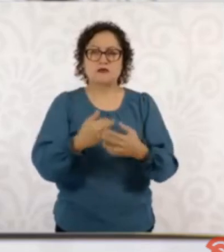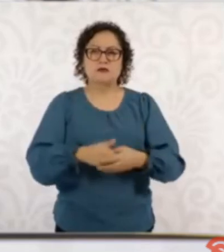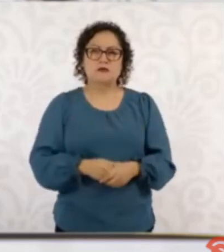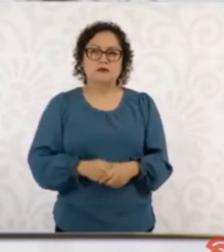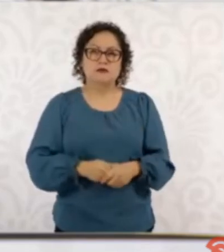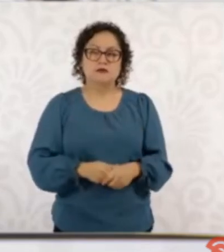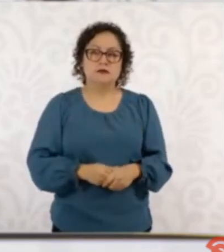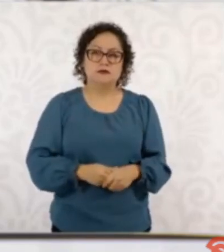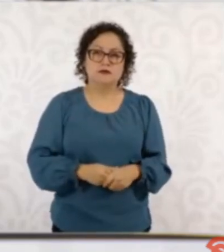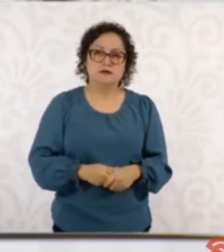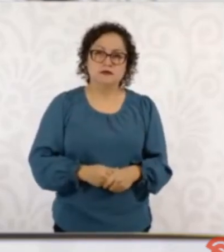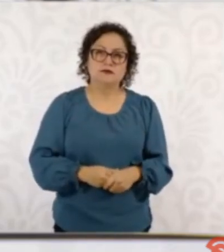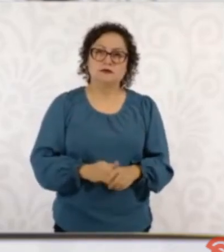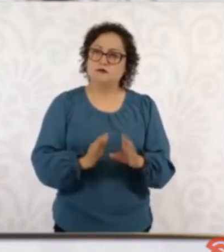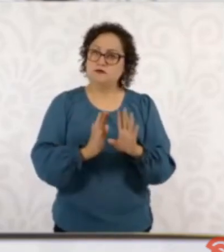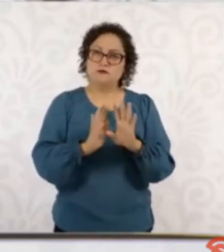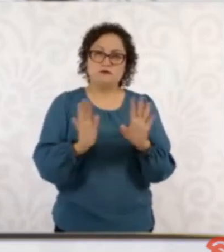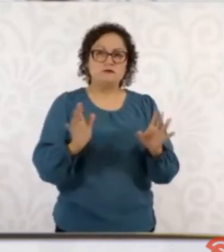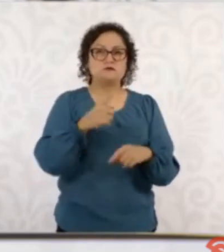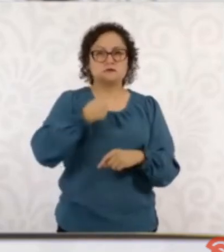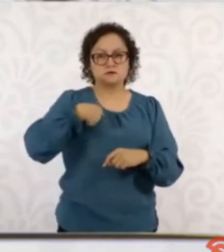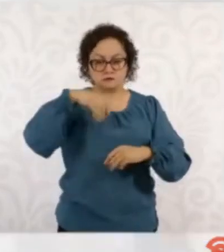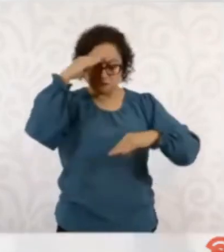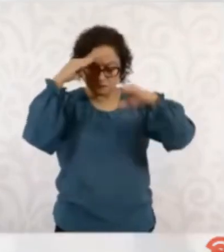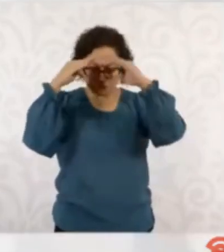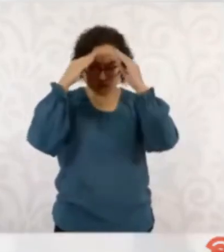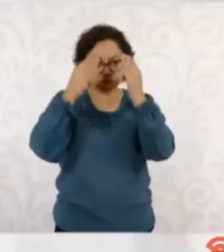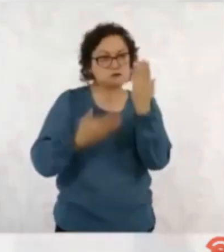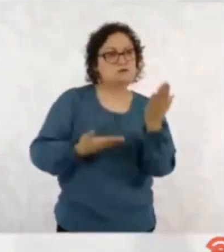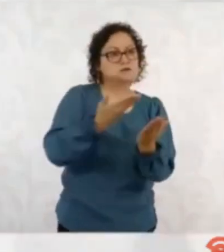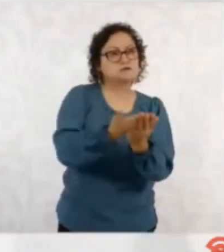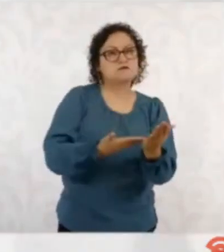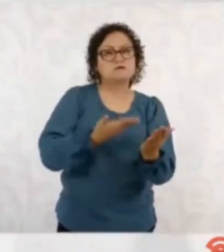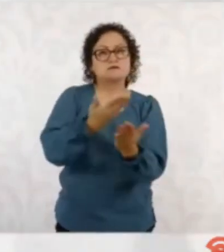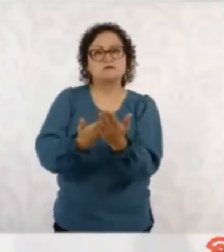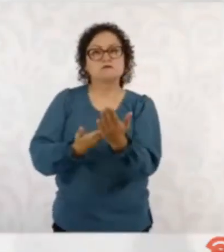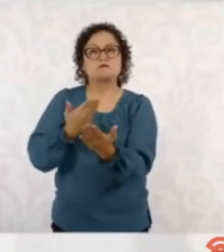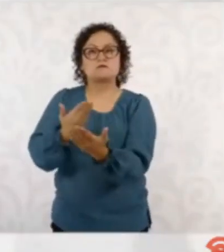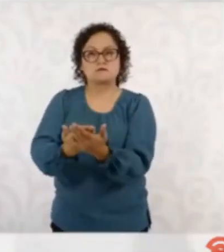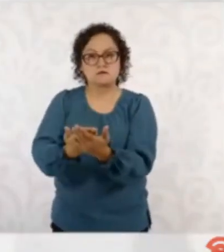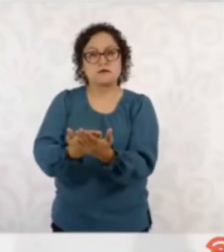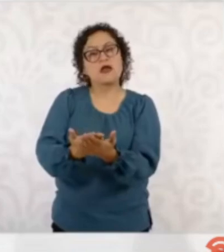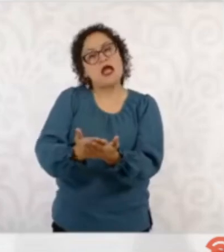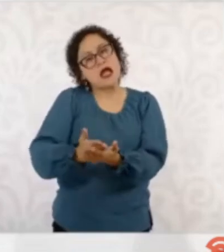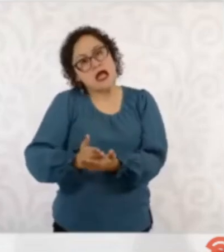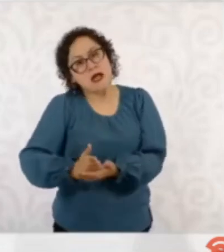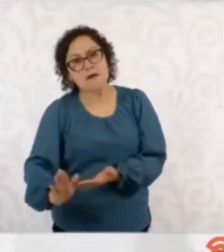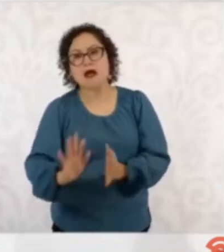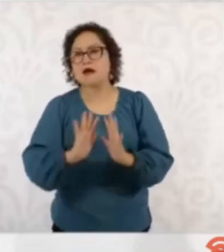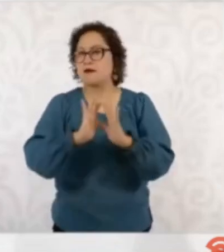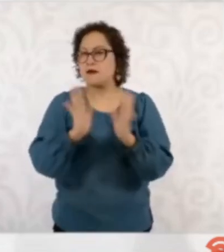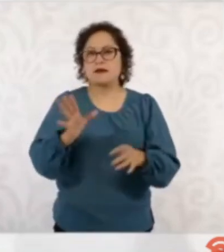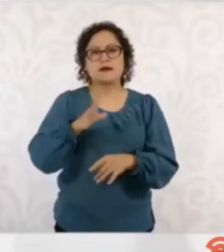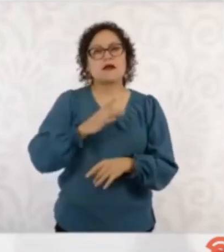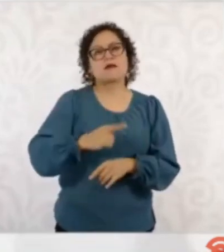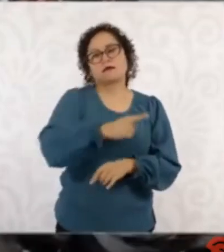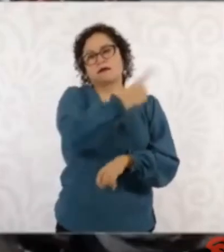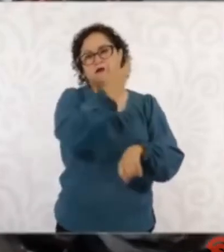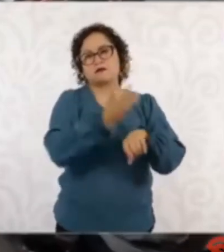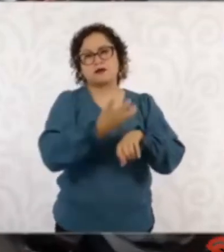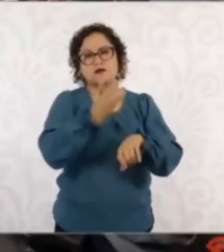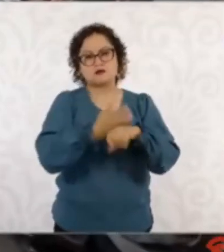y ya hay una ruta de trabajo con el Departamento de Estado de los Estados Unidos y el Departamento de Transporte.